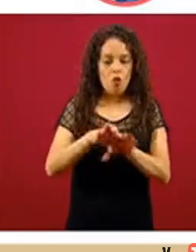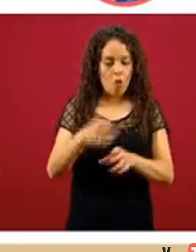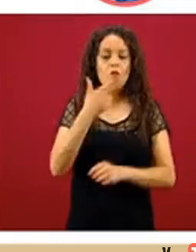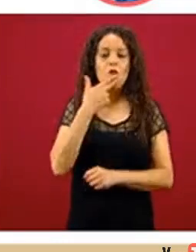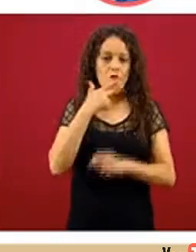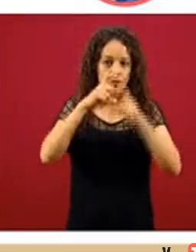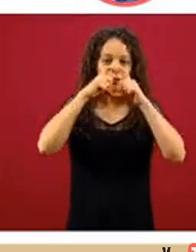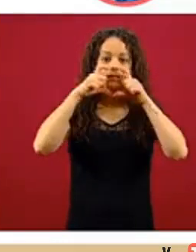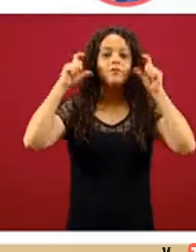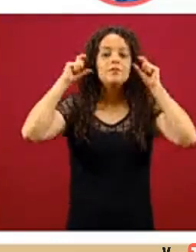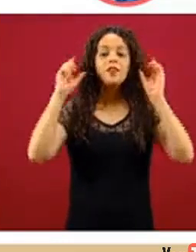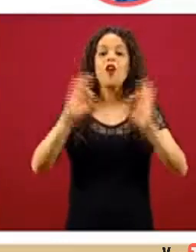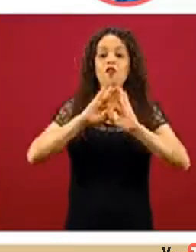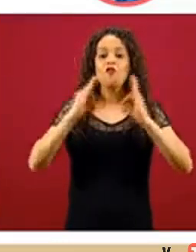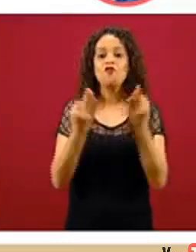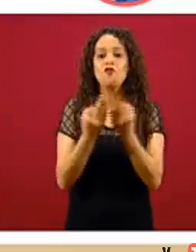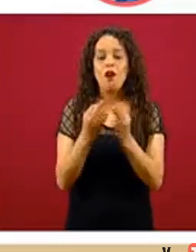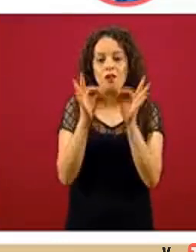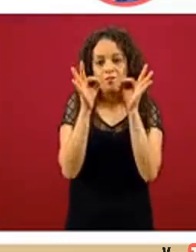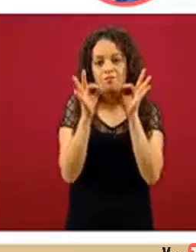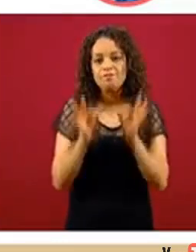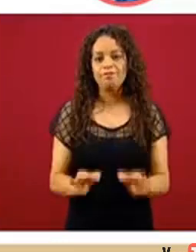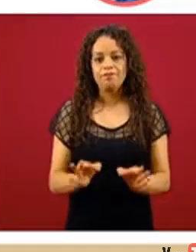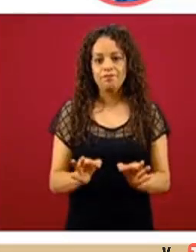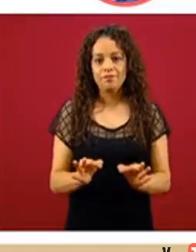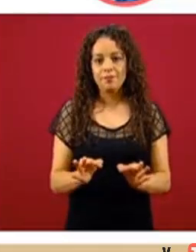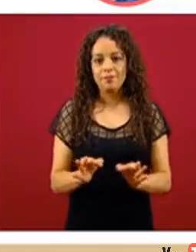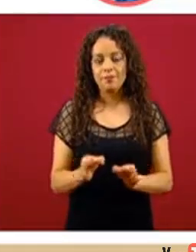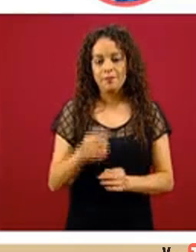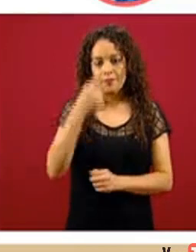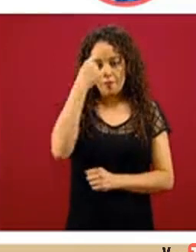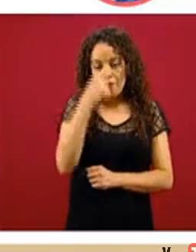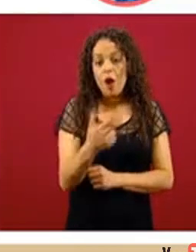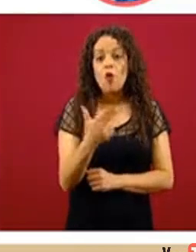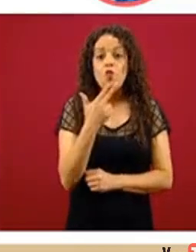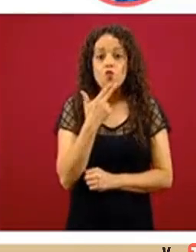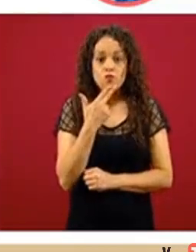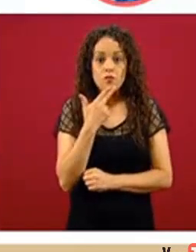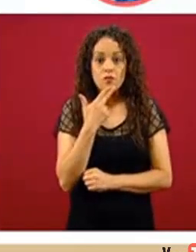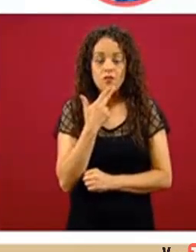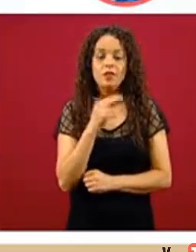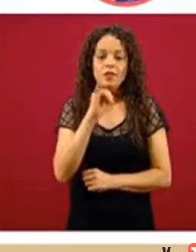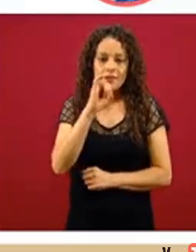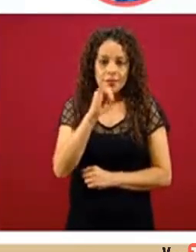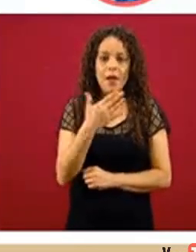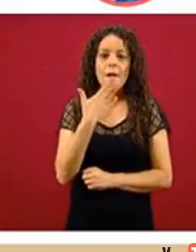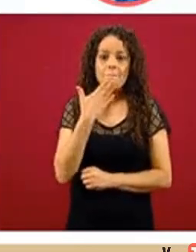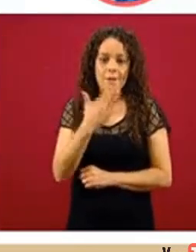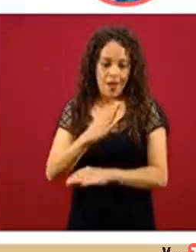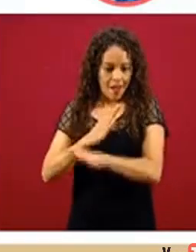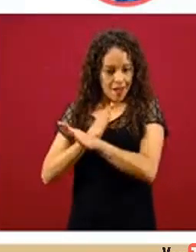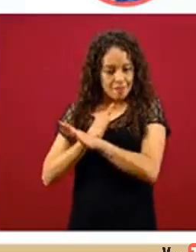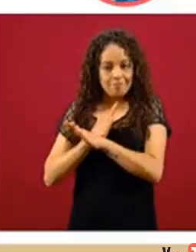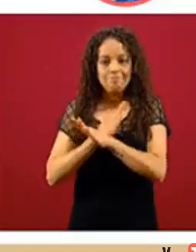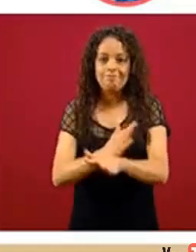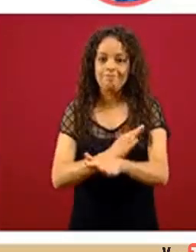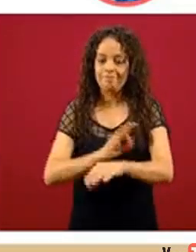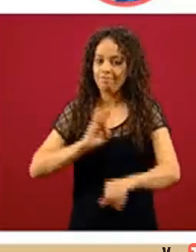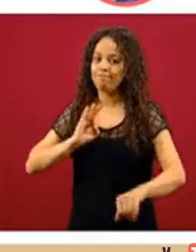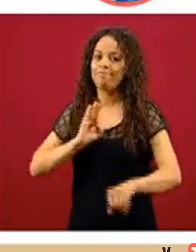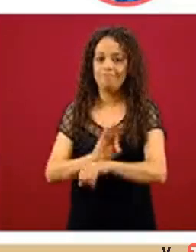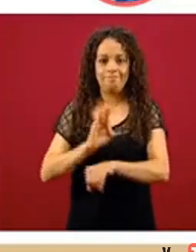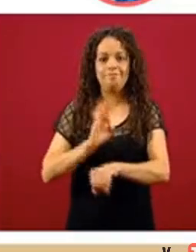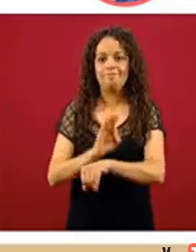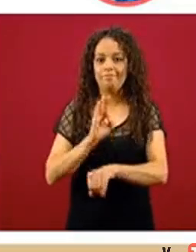cubrebocas correctamente, para poderlo utilizar bien, para que sea realmente una barrera protectora y que no se